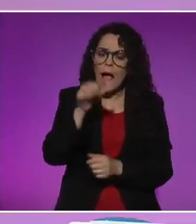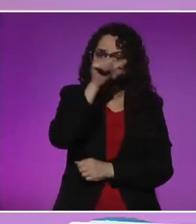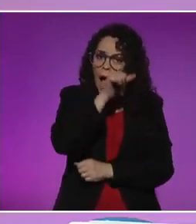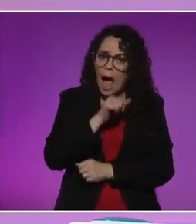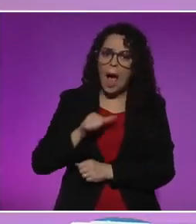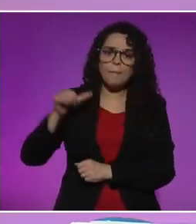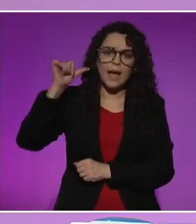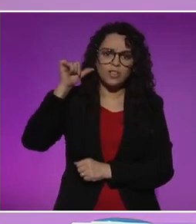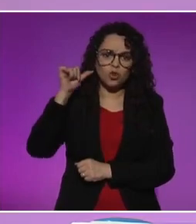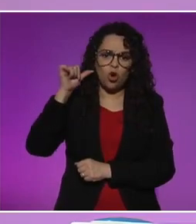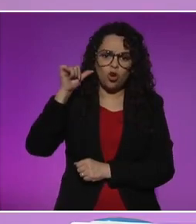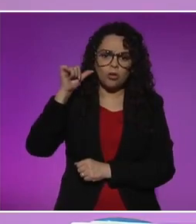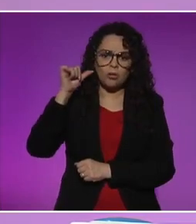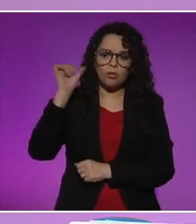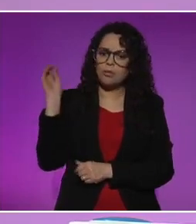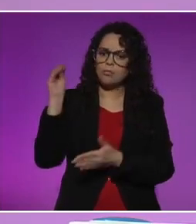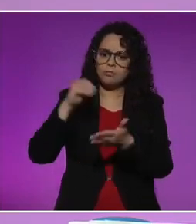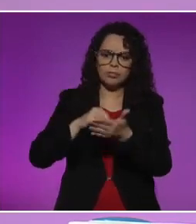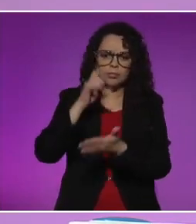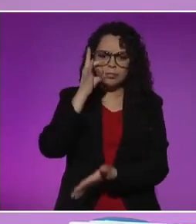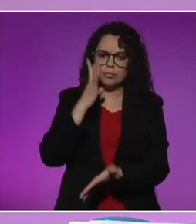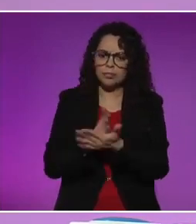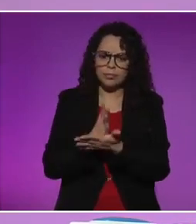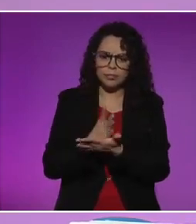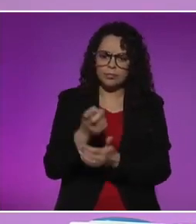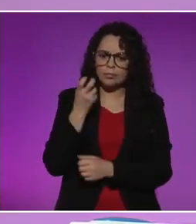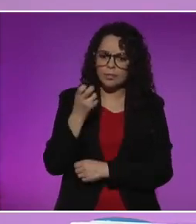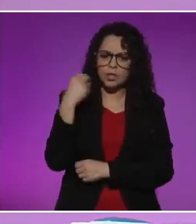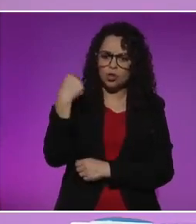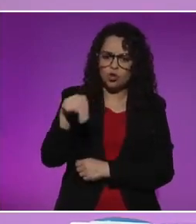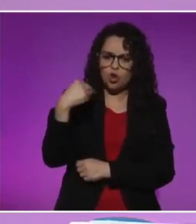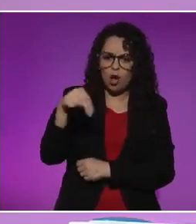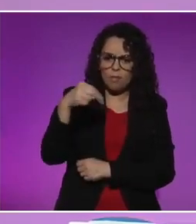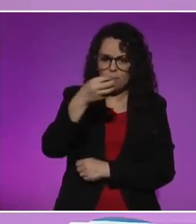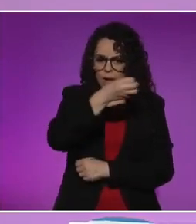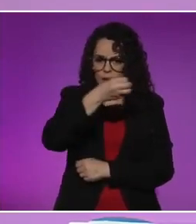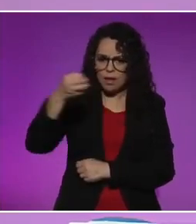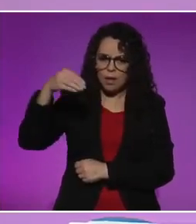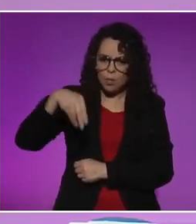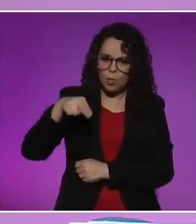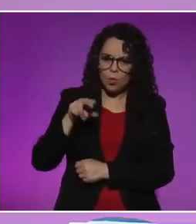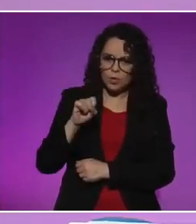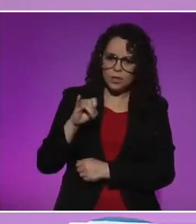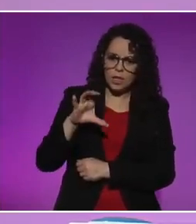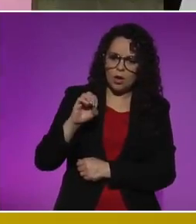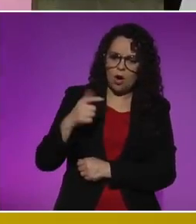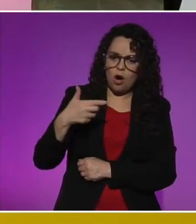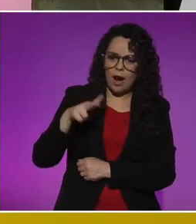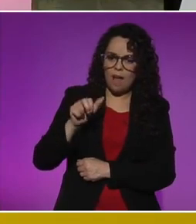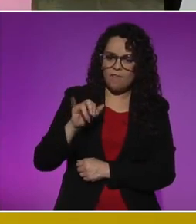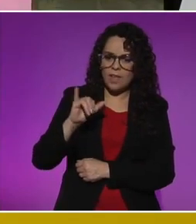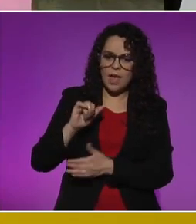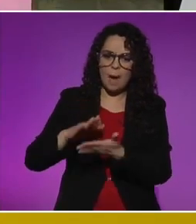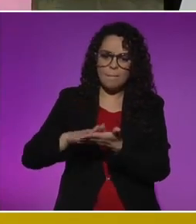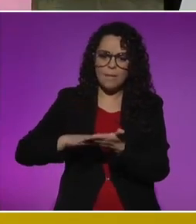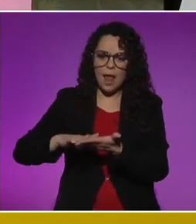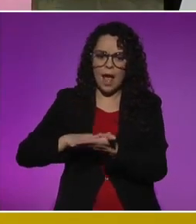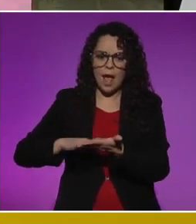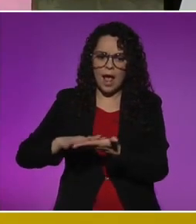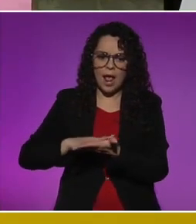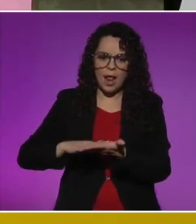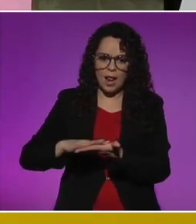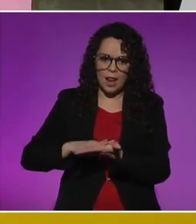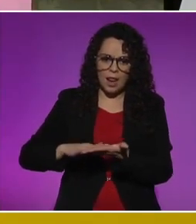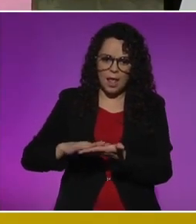ponen musicografía, braille a primera vista y ya está. Ahí les aparece. ¡Guau! Pues cómprenlo, compren.